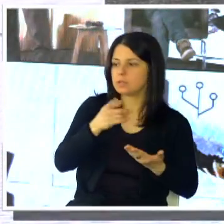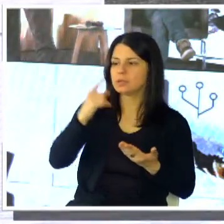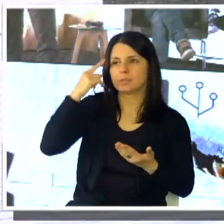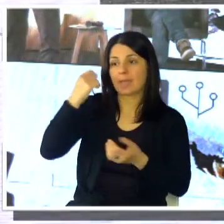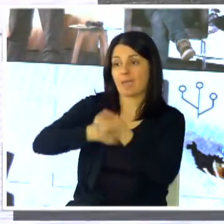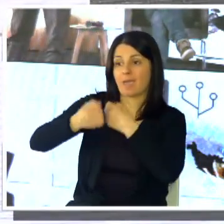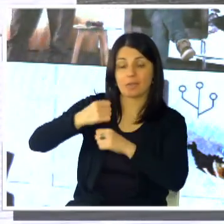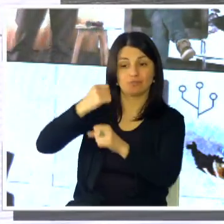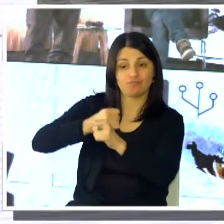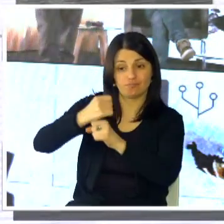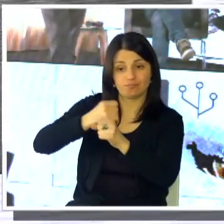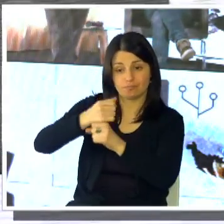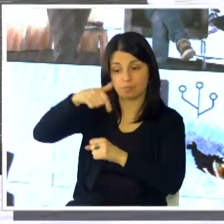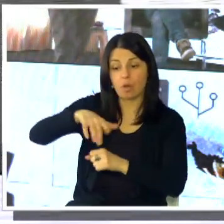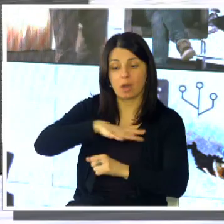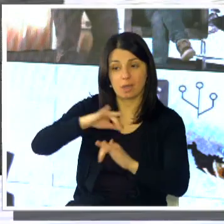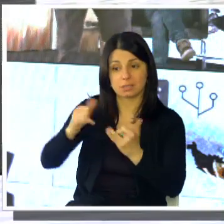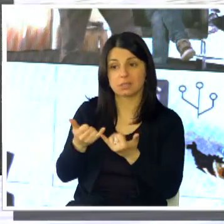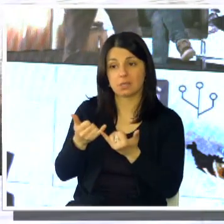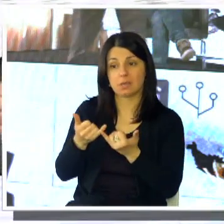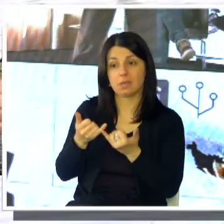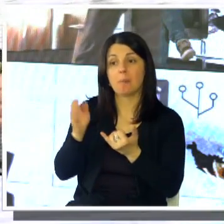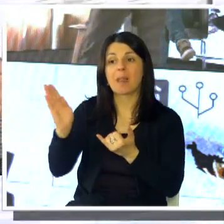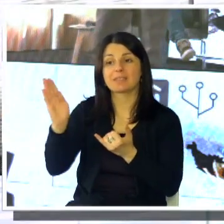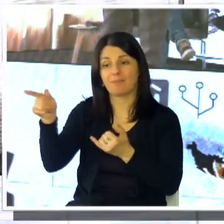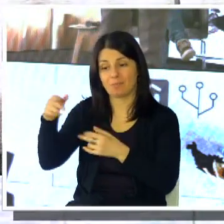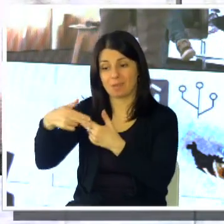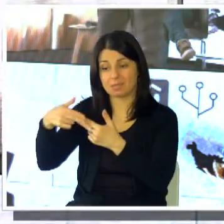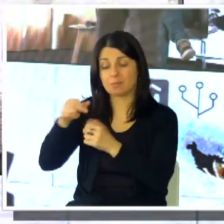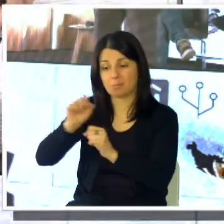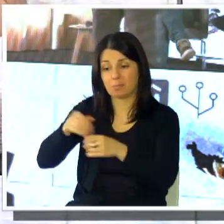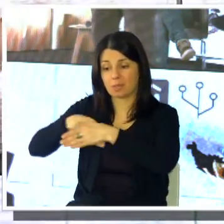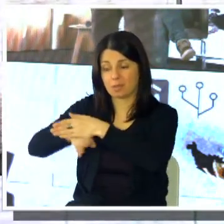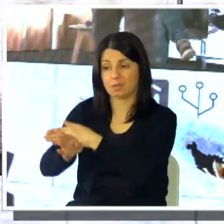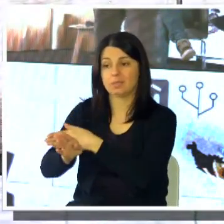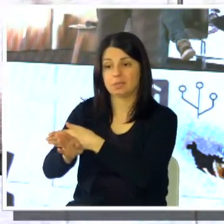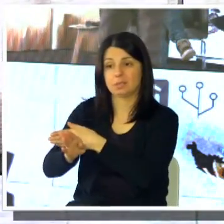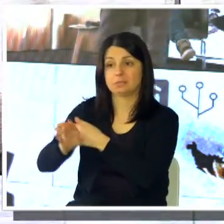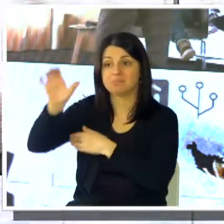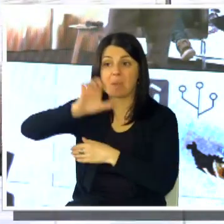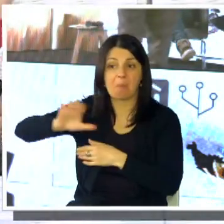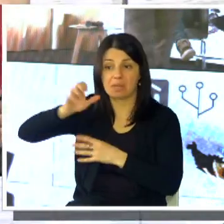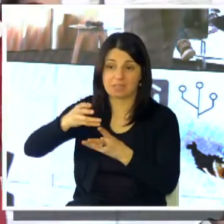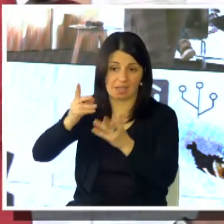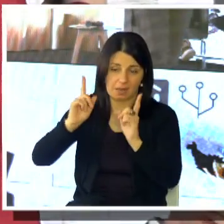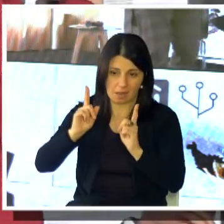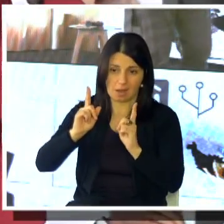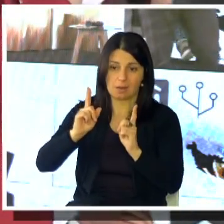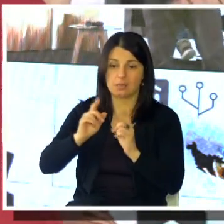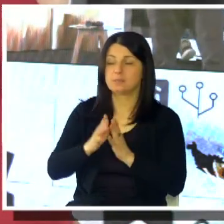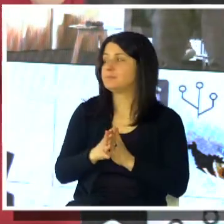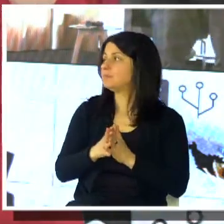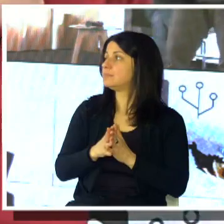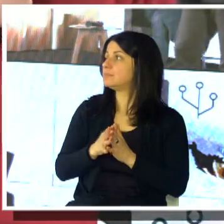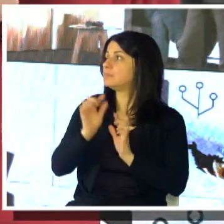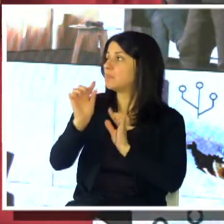años. Hoy está disponible esta plataforma para empresas en general y